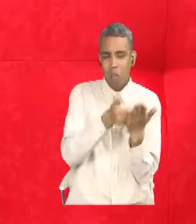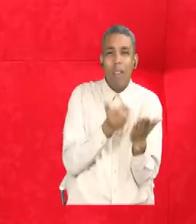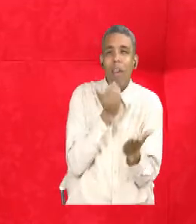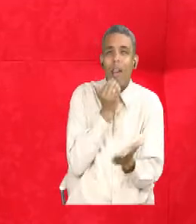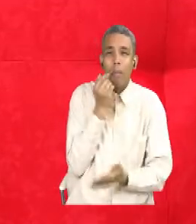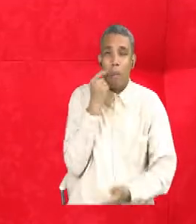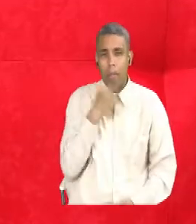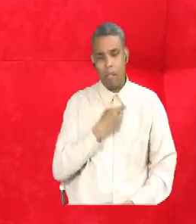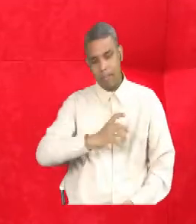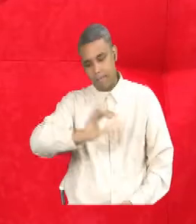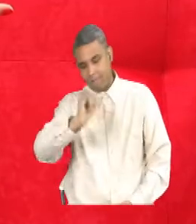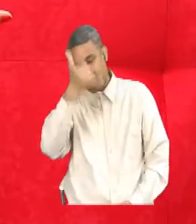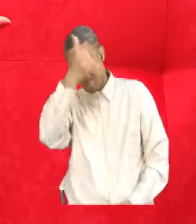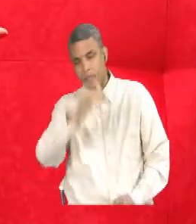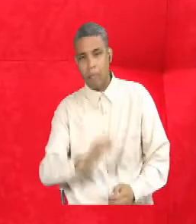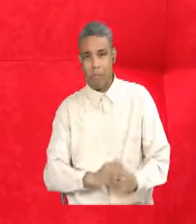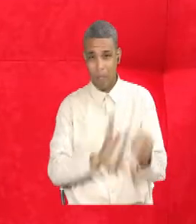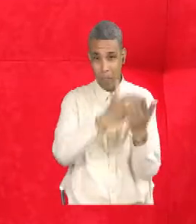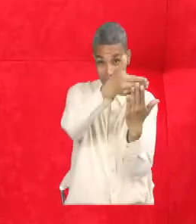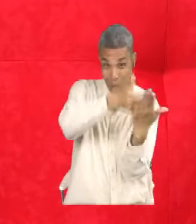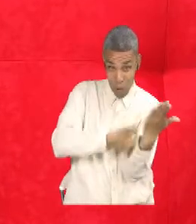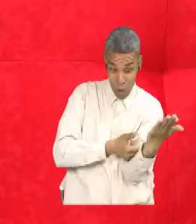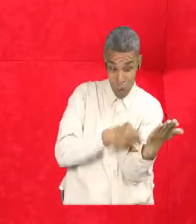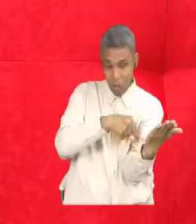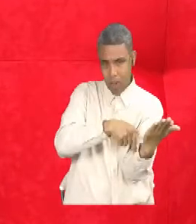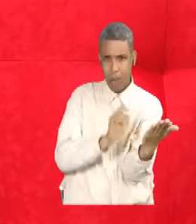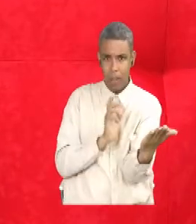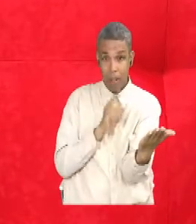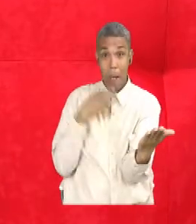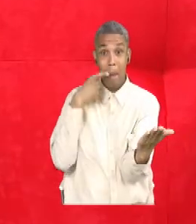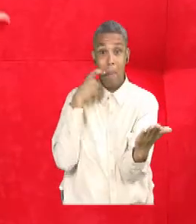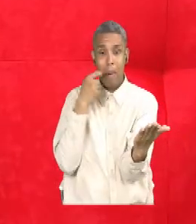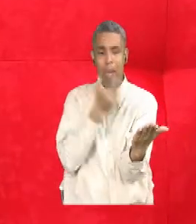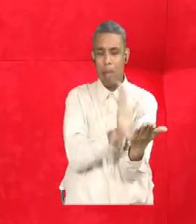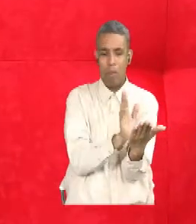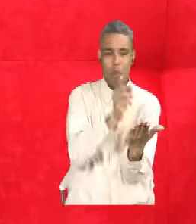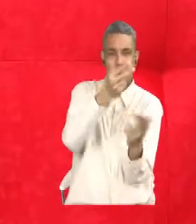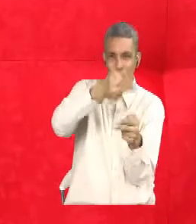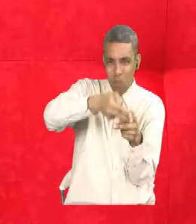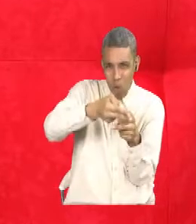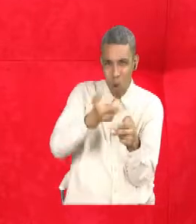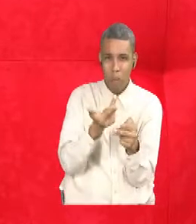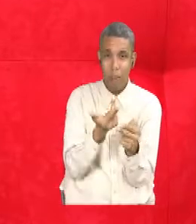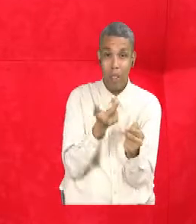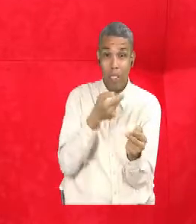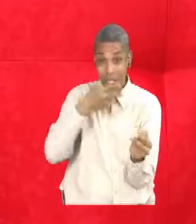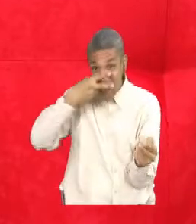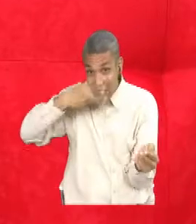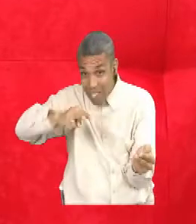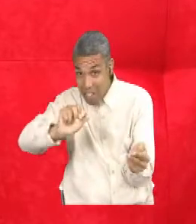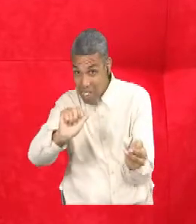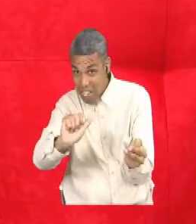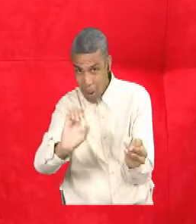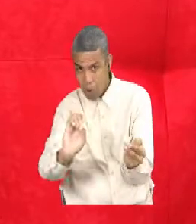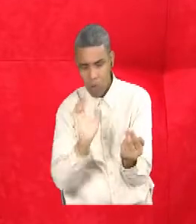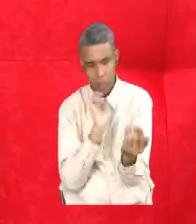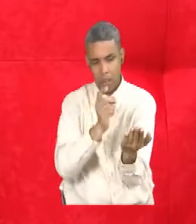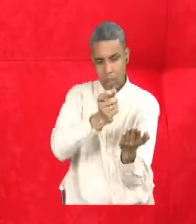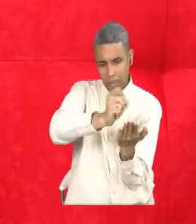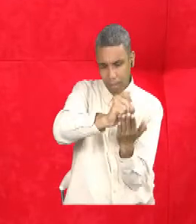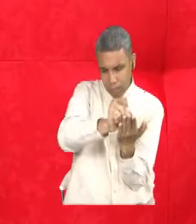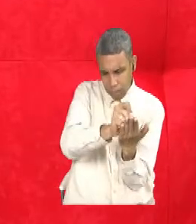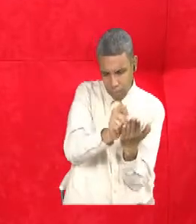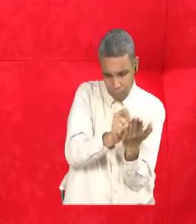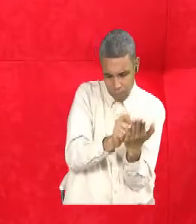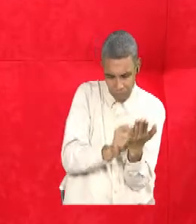firma el papá que da la autorización, lo autentica en una notaría y con ese documento se presenta